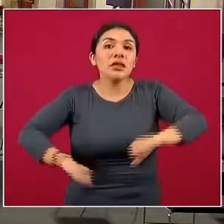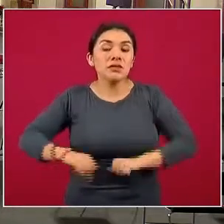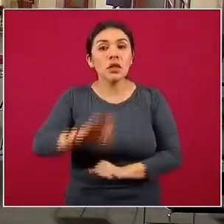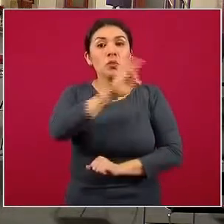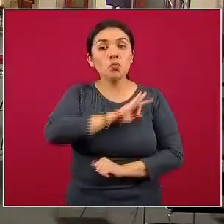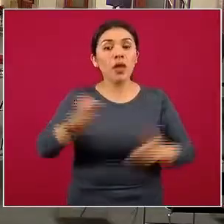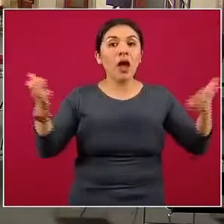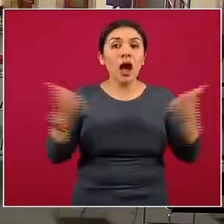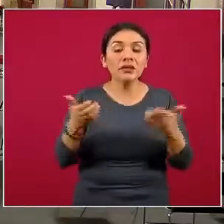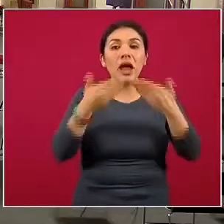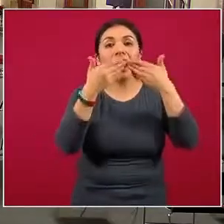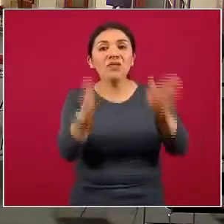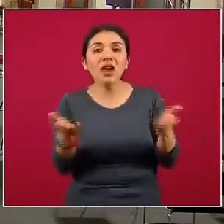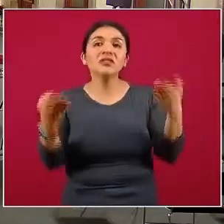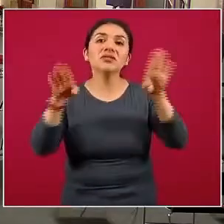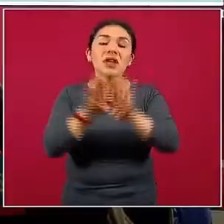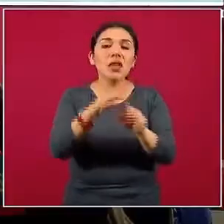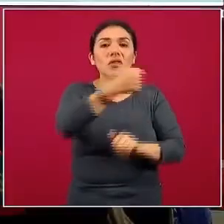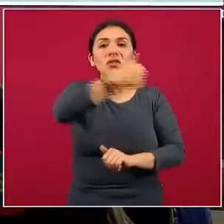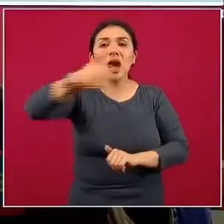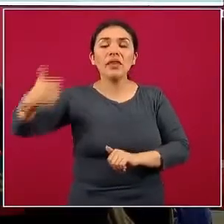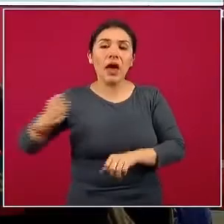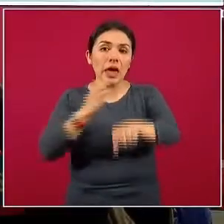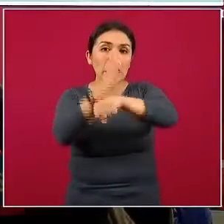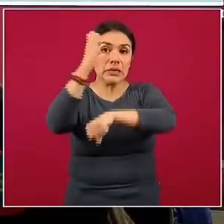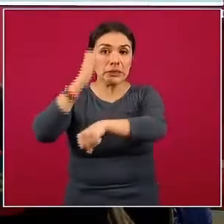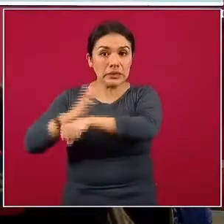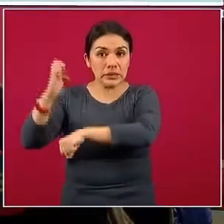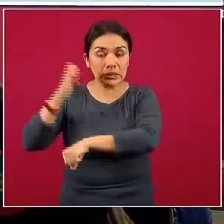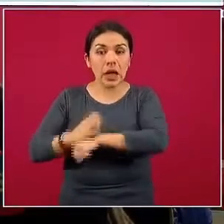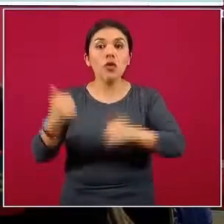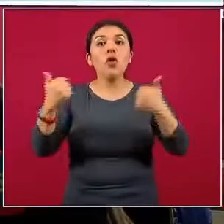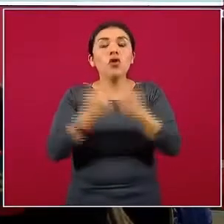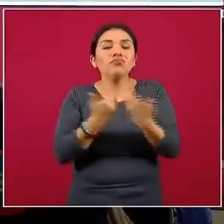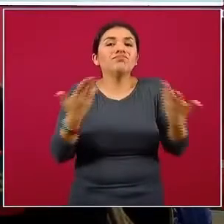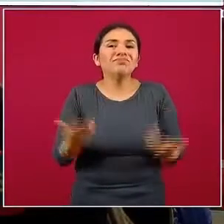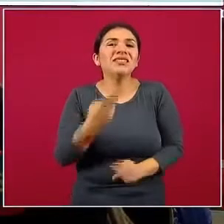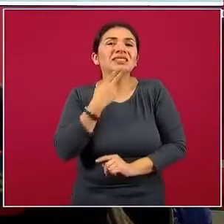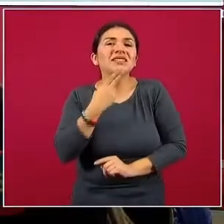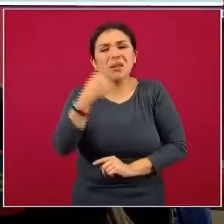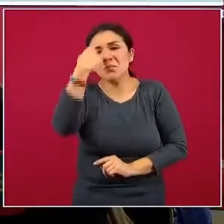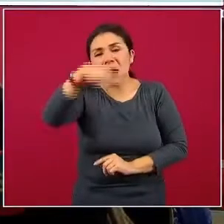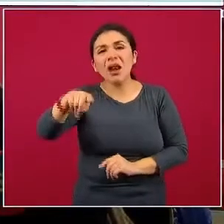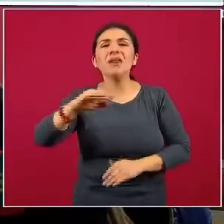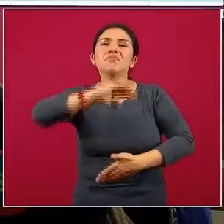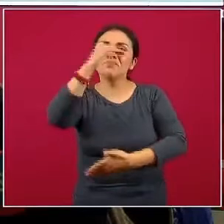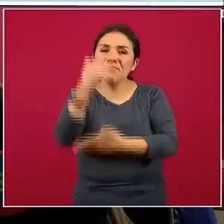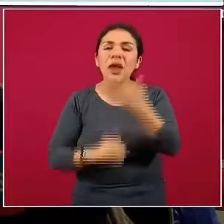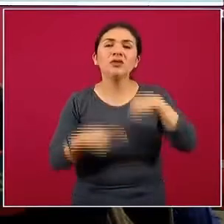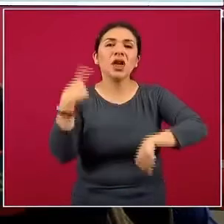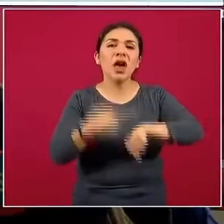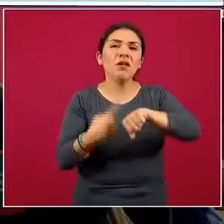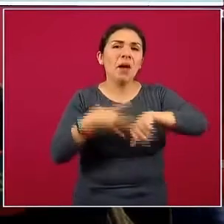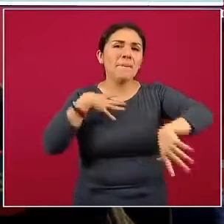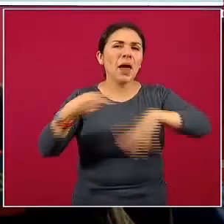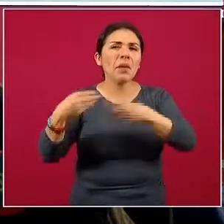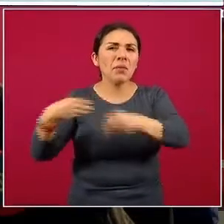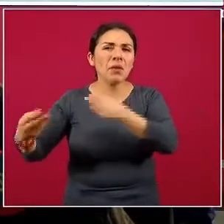a realizar en cada una de las entidades federativas con el objetivo principal de disminuir la